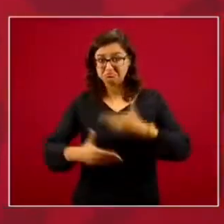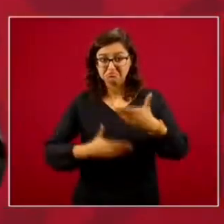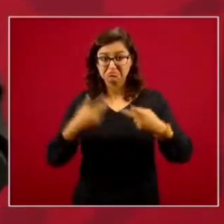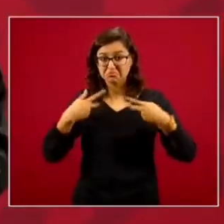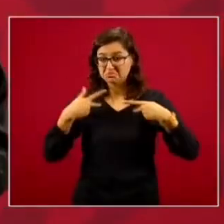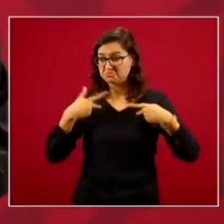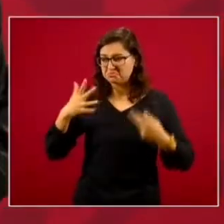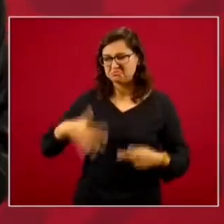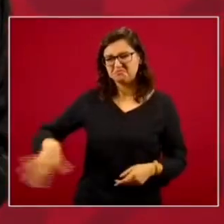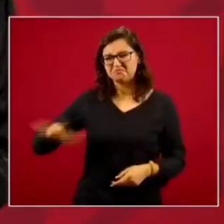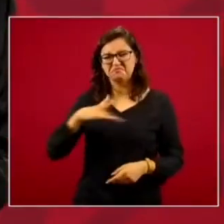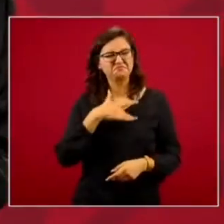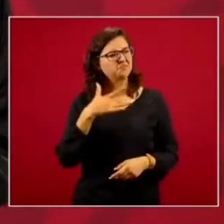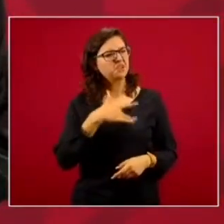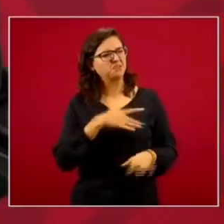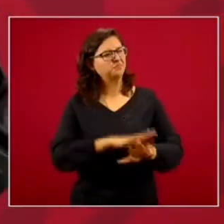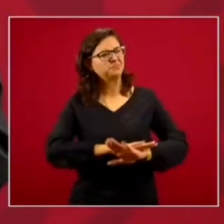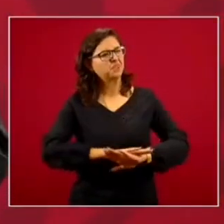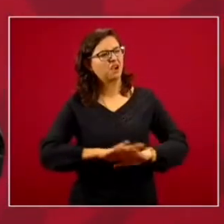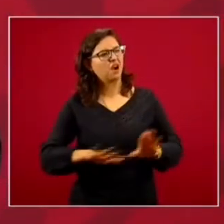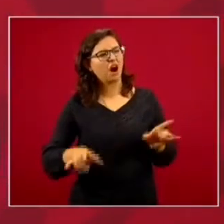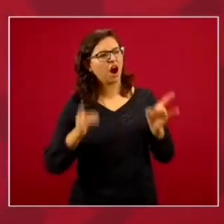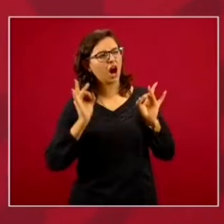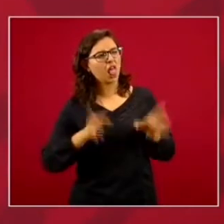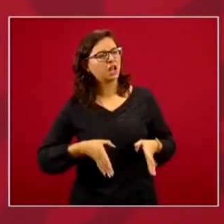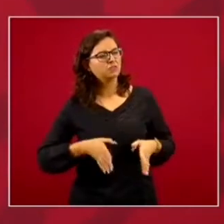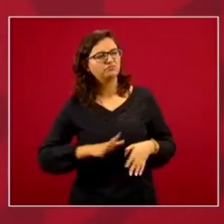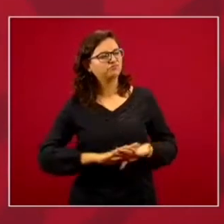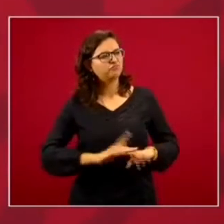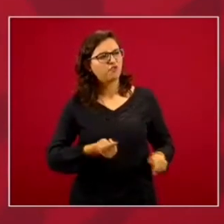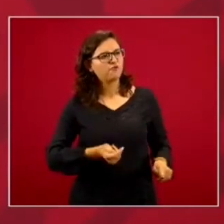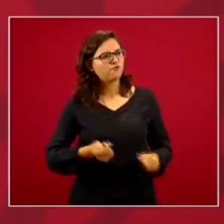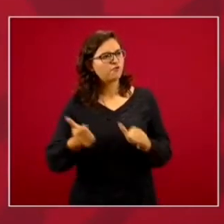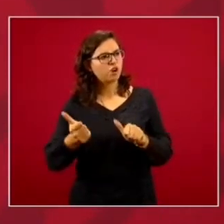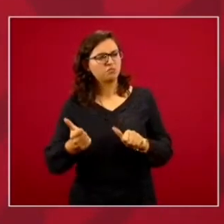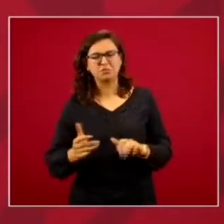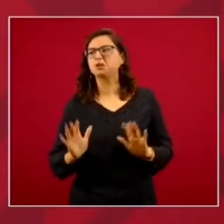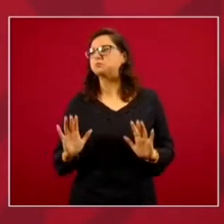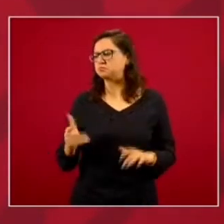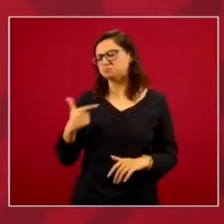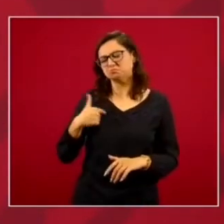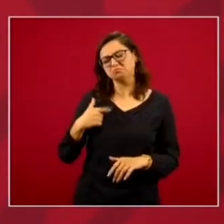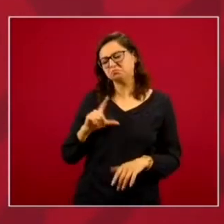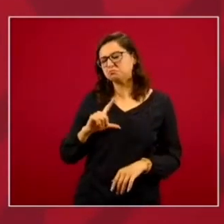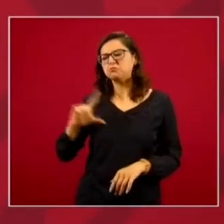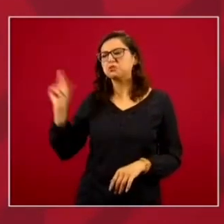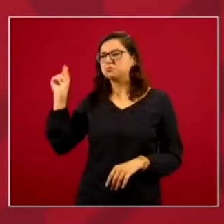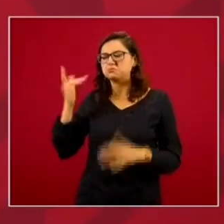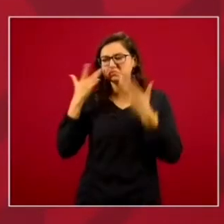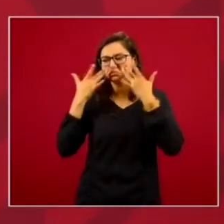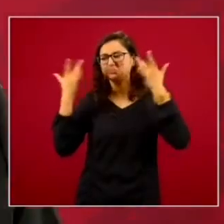no, me voy, porque yo no lucho por cargos.